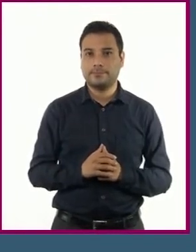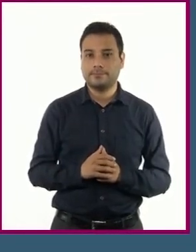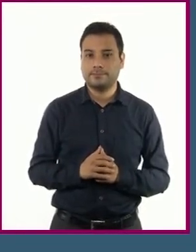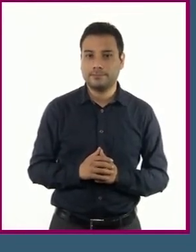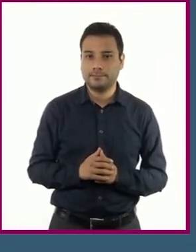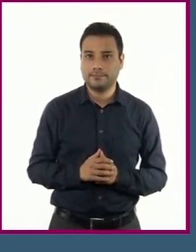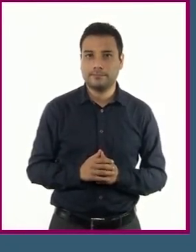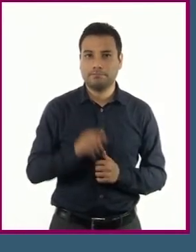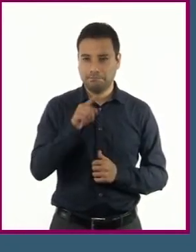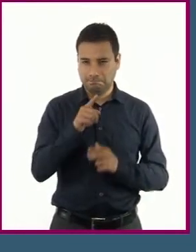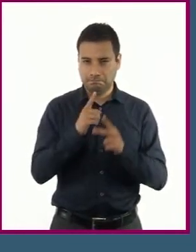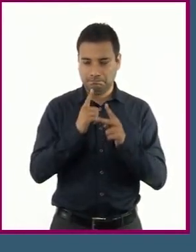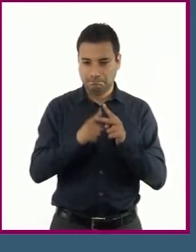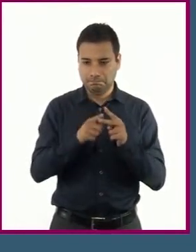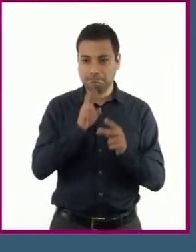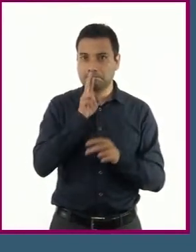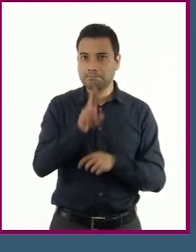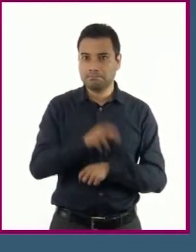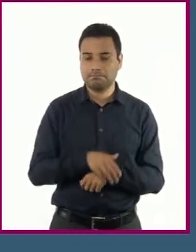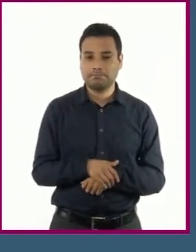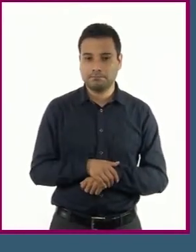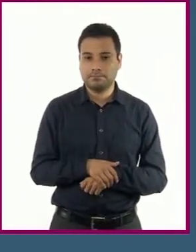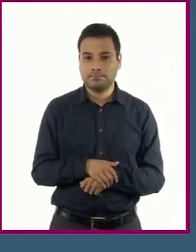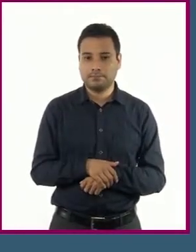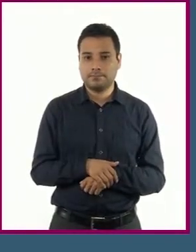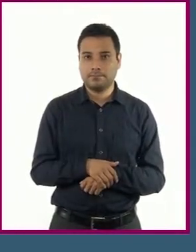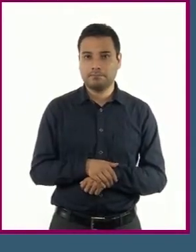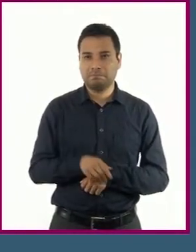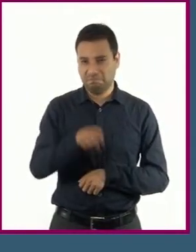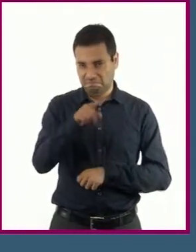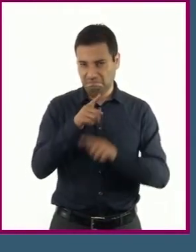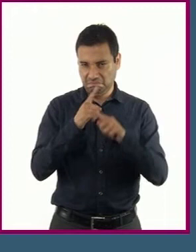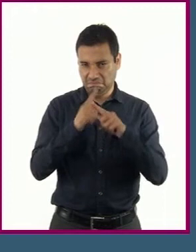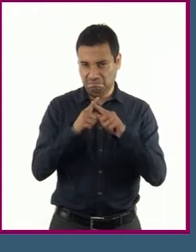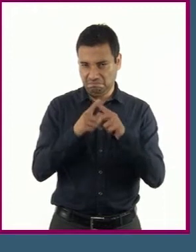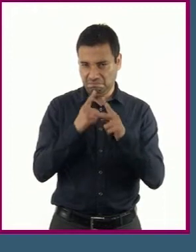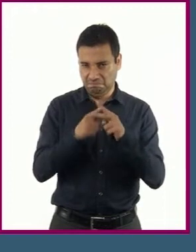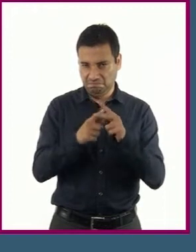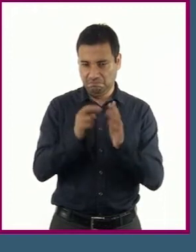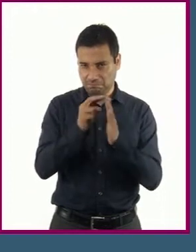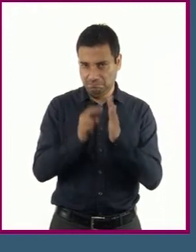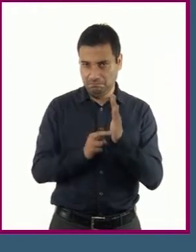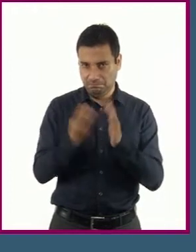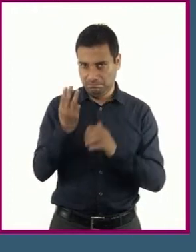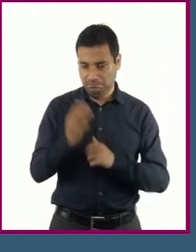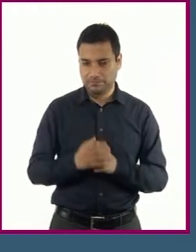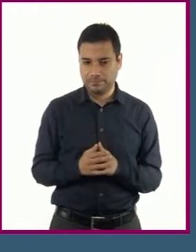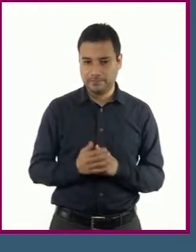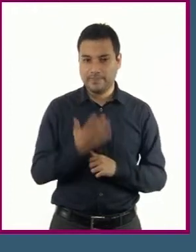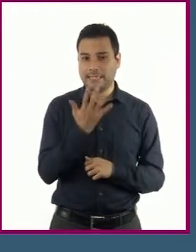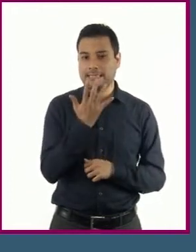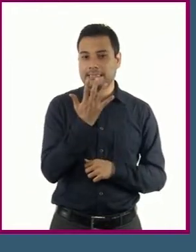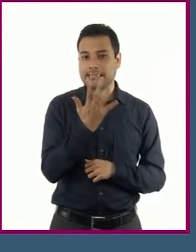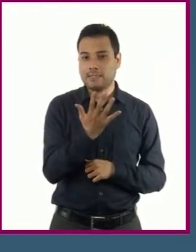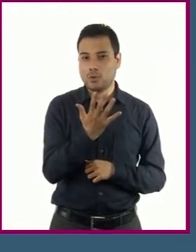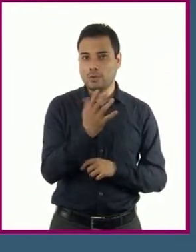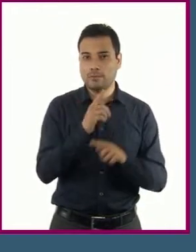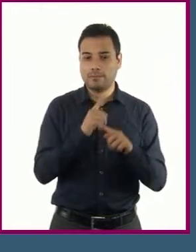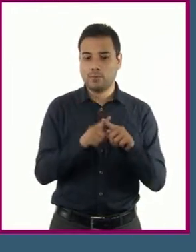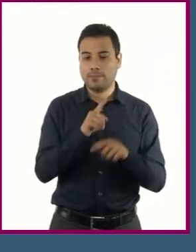Resuelvan la situación planteada. Sustituyan los datos en el factor de conversión o regla de 3. 5 mol de plata